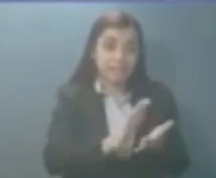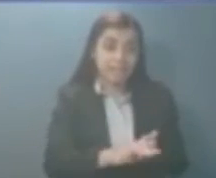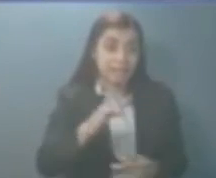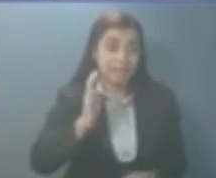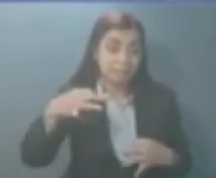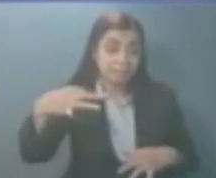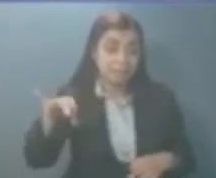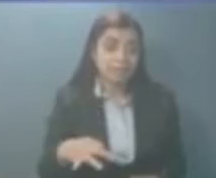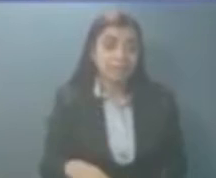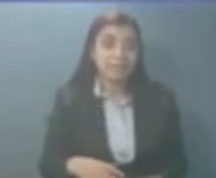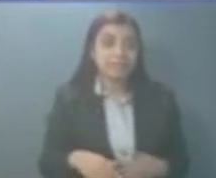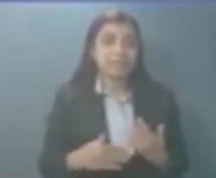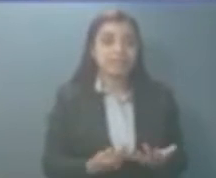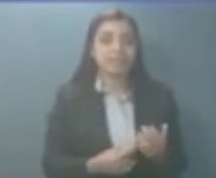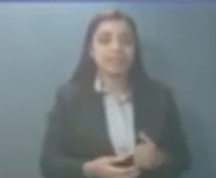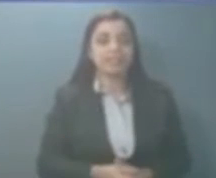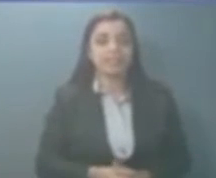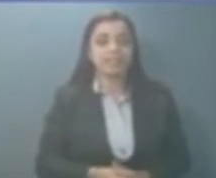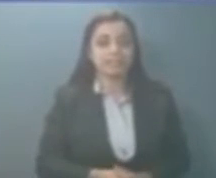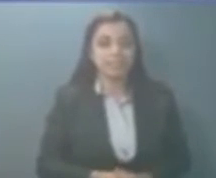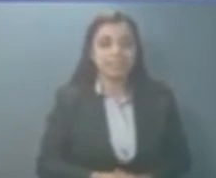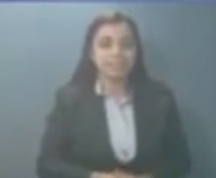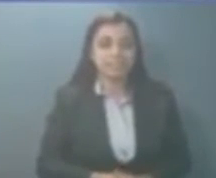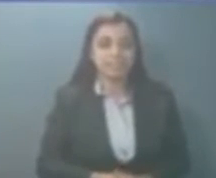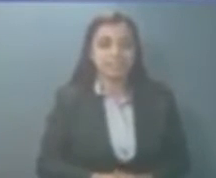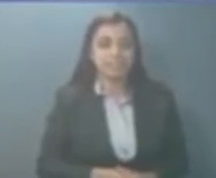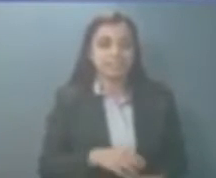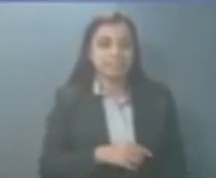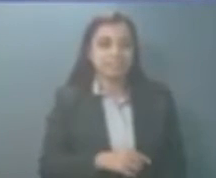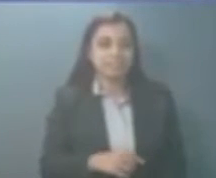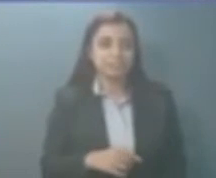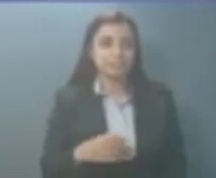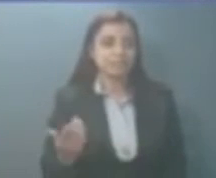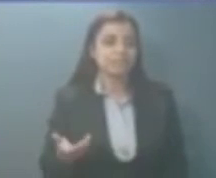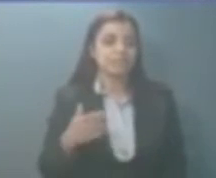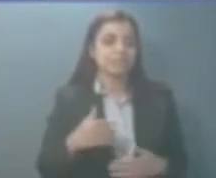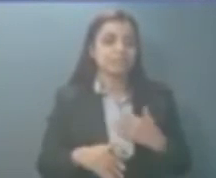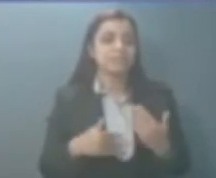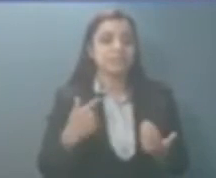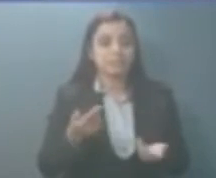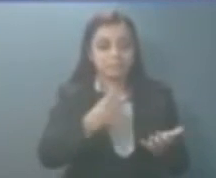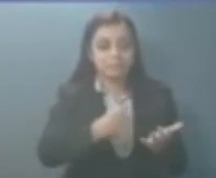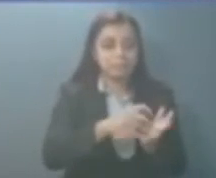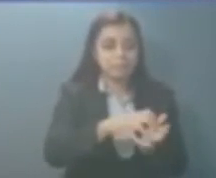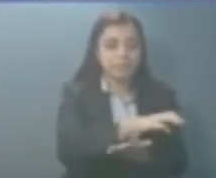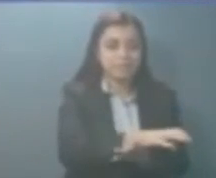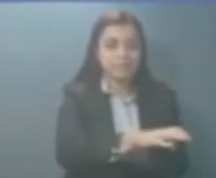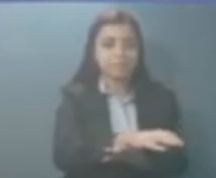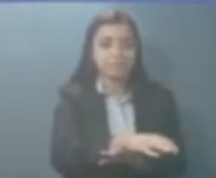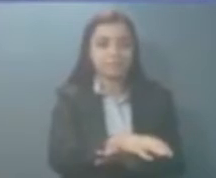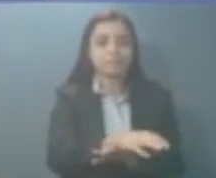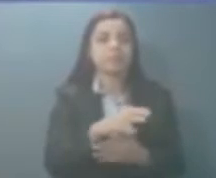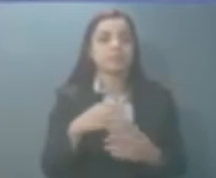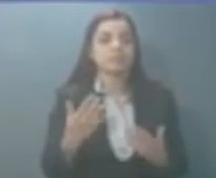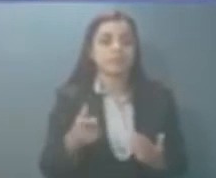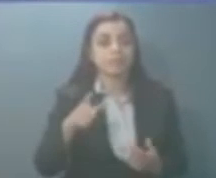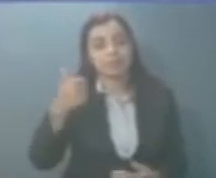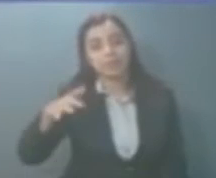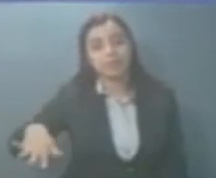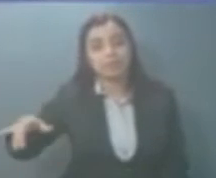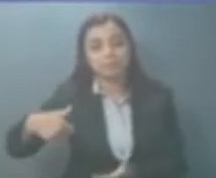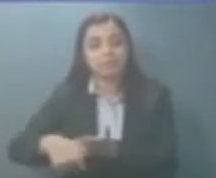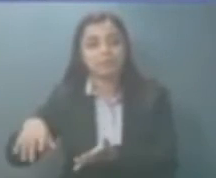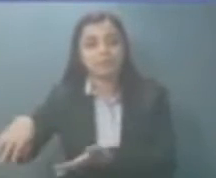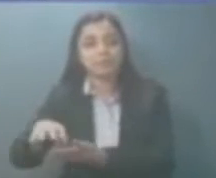ya no van a gastar en comida para poder trasladarse de un municipio a otro en todo el día. Hoy lo